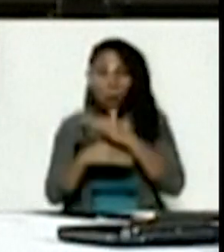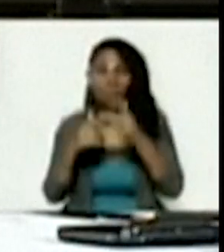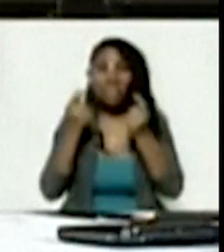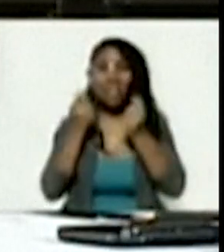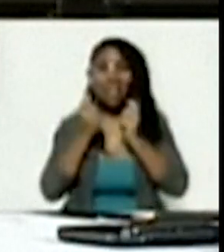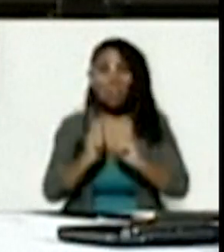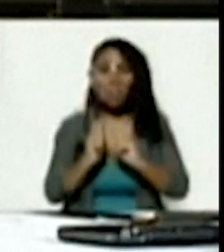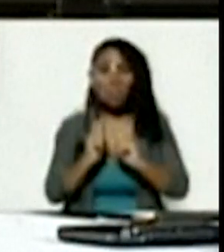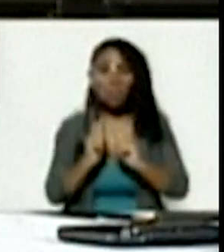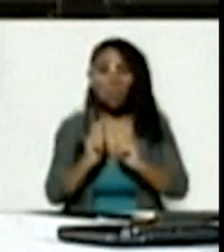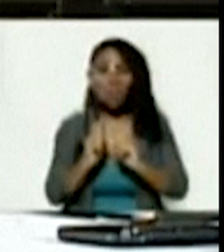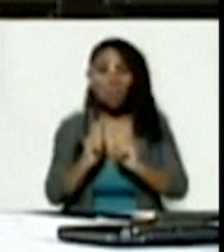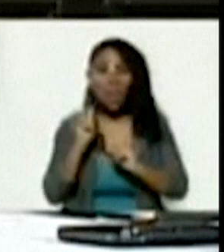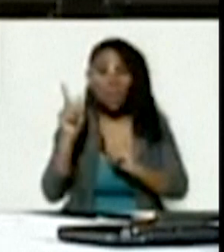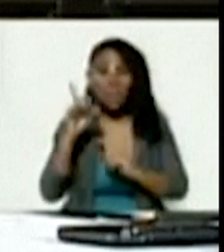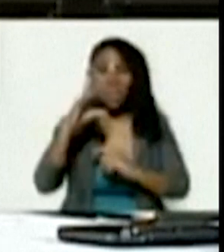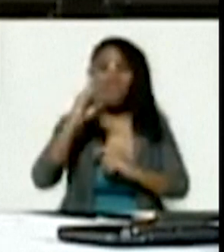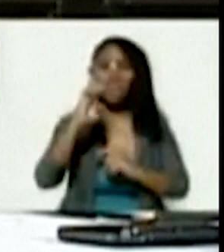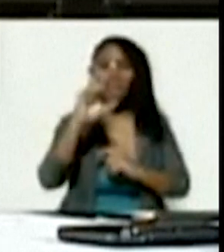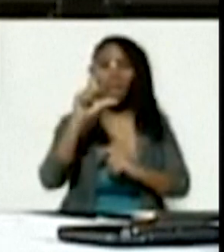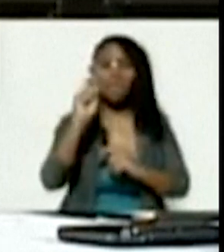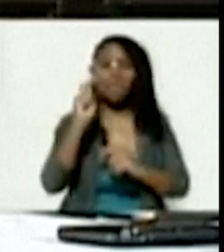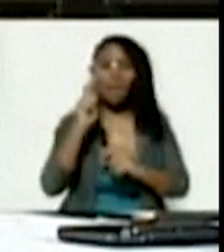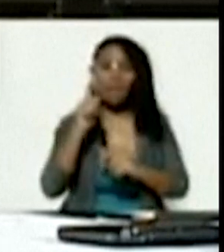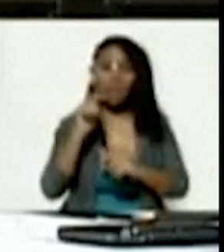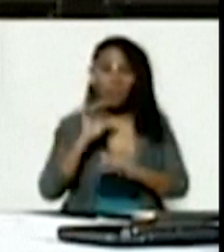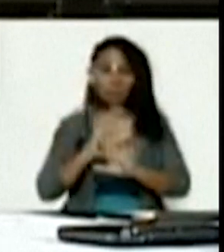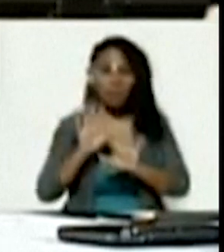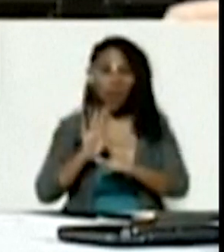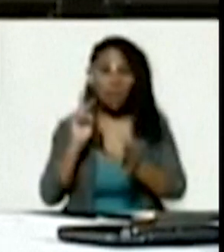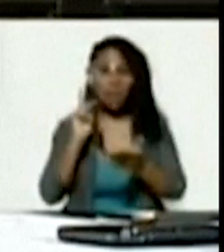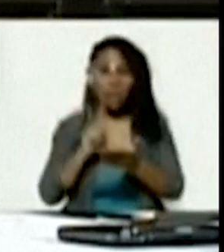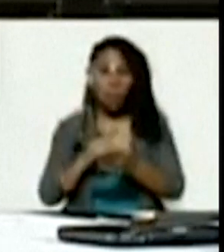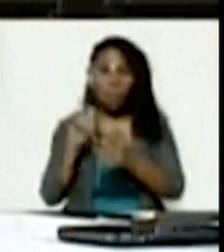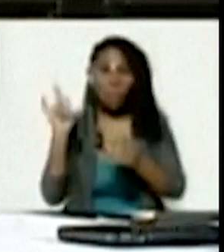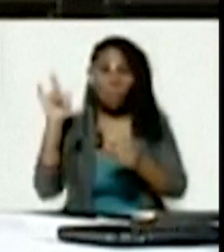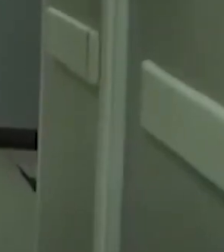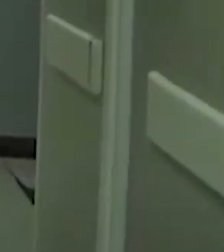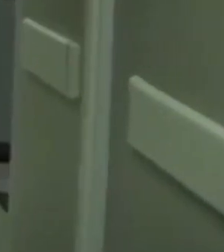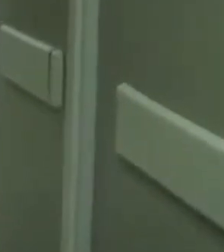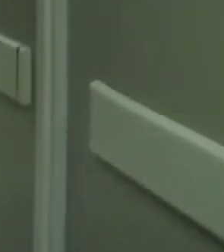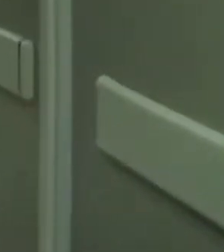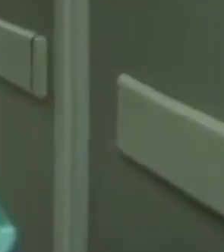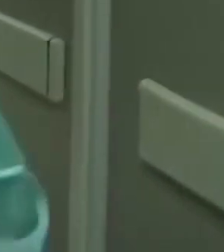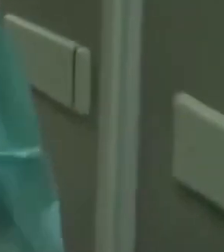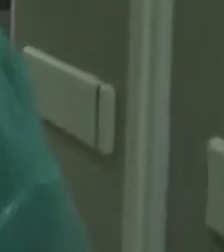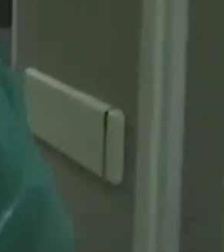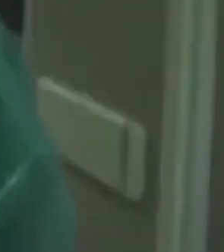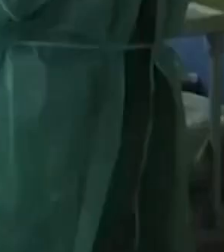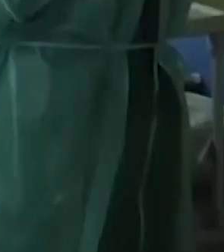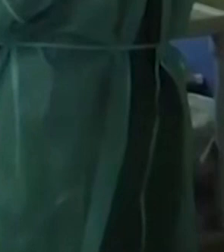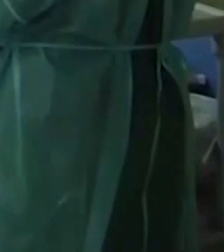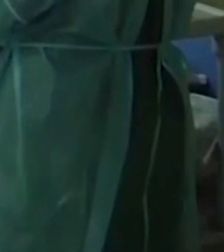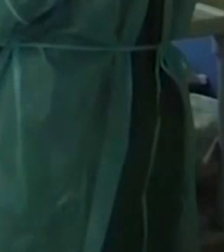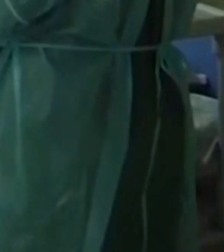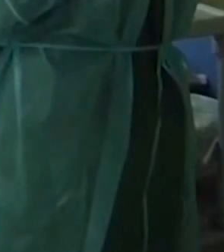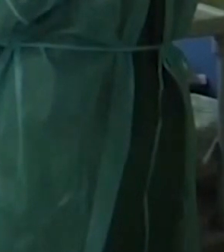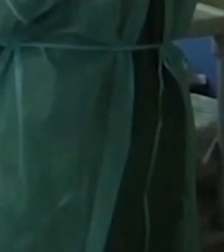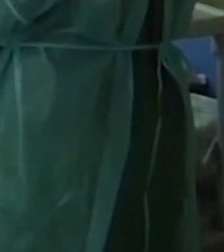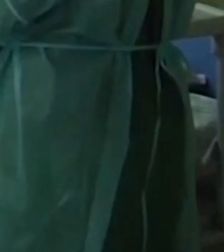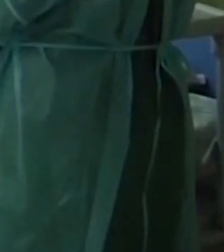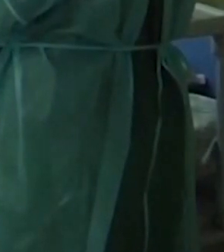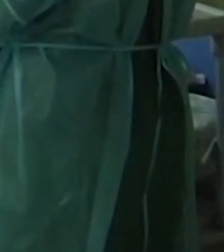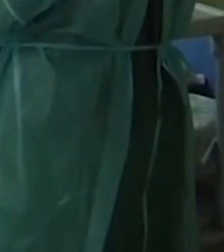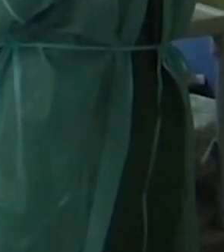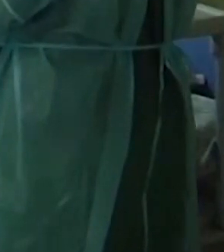tratamiento. Así que la cepa Delta llegó por el aeropuerto de Maiquetía. Venezuela cerró una nueva semana flexible con más de